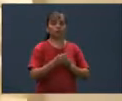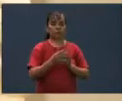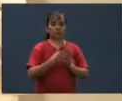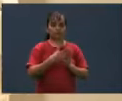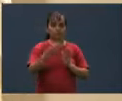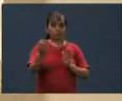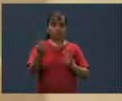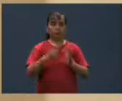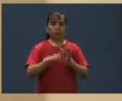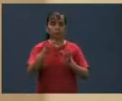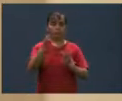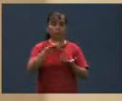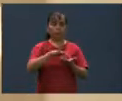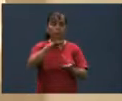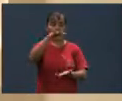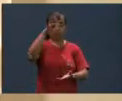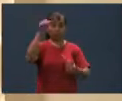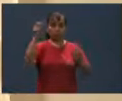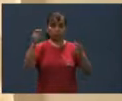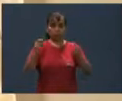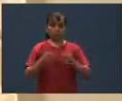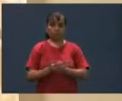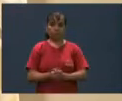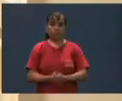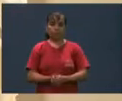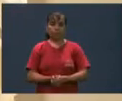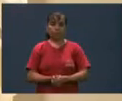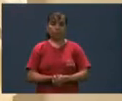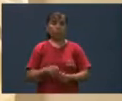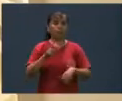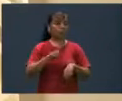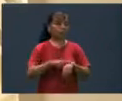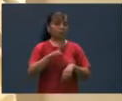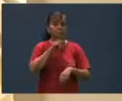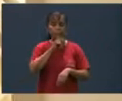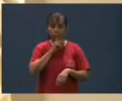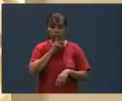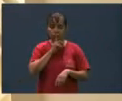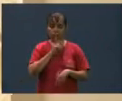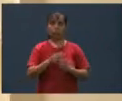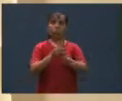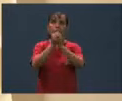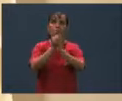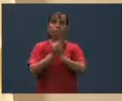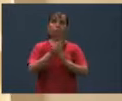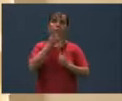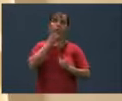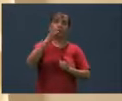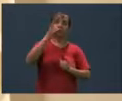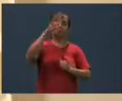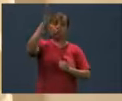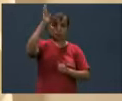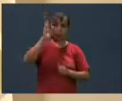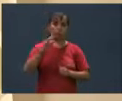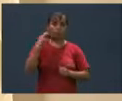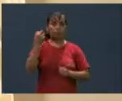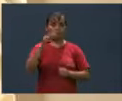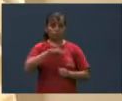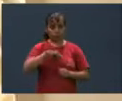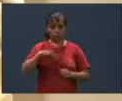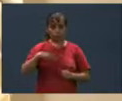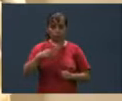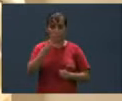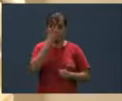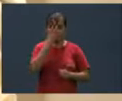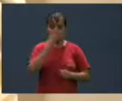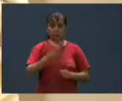ustedes. En unos segundos de silencio, le pedimos perdón a Dios